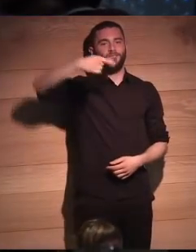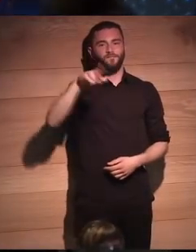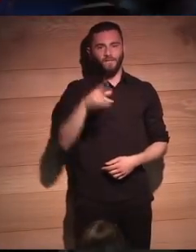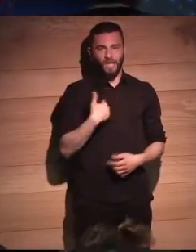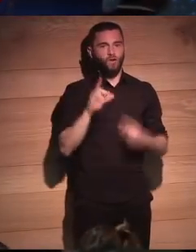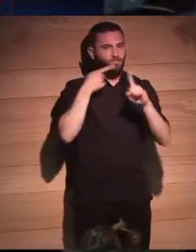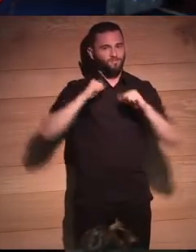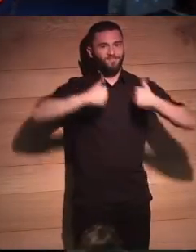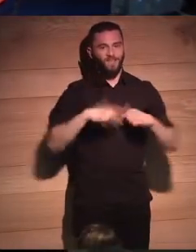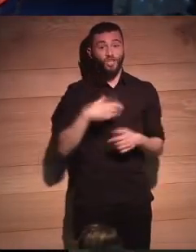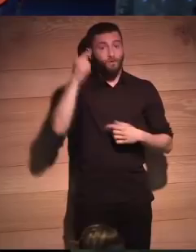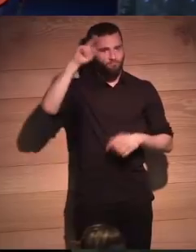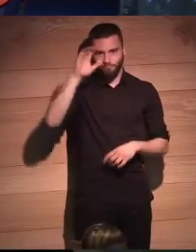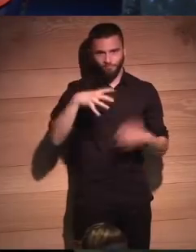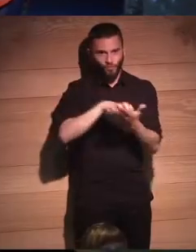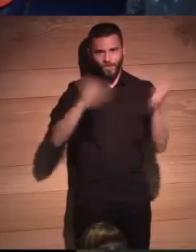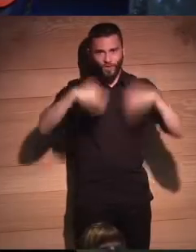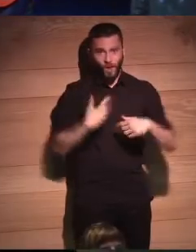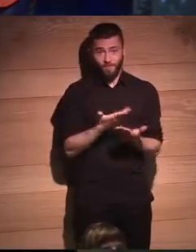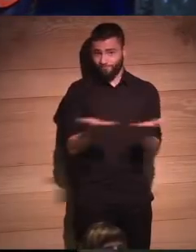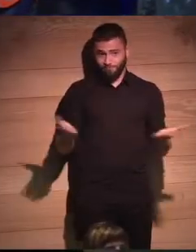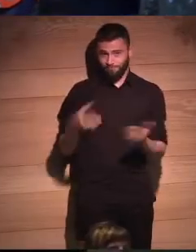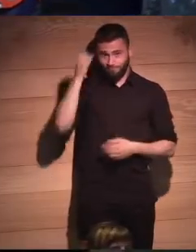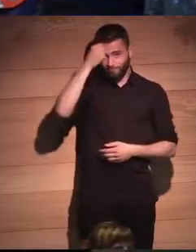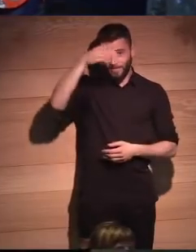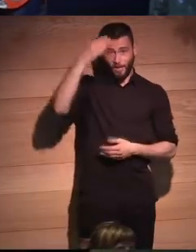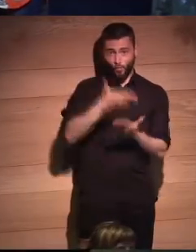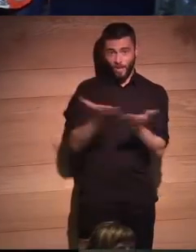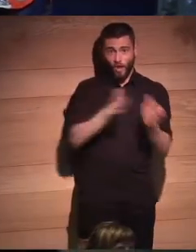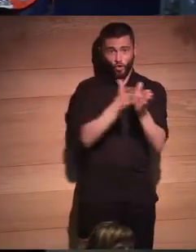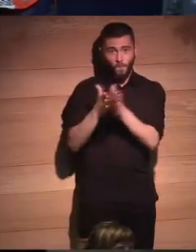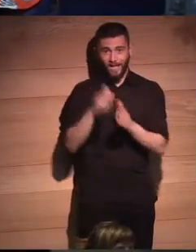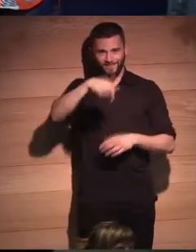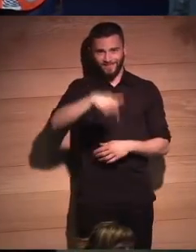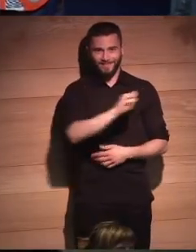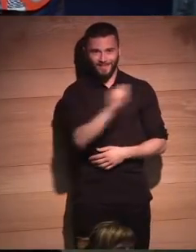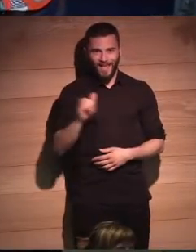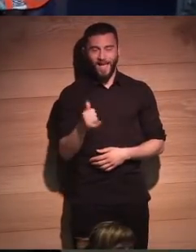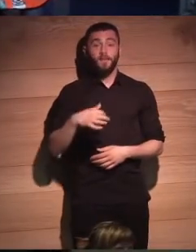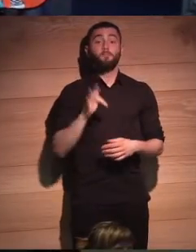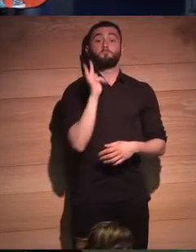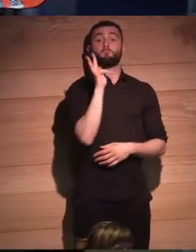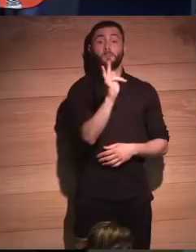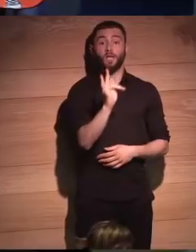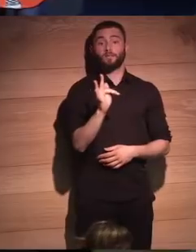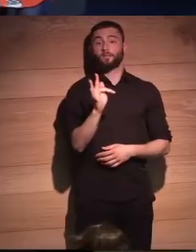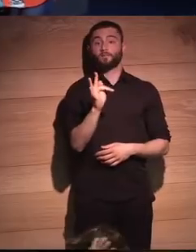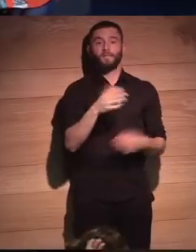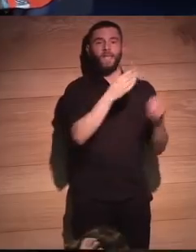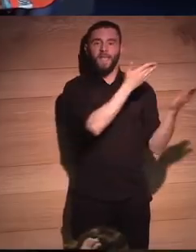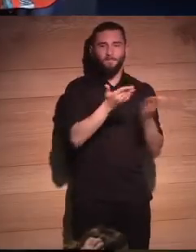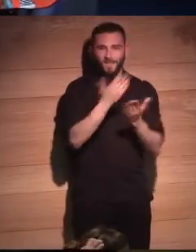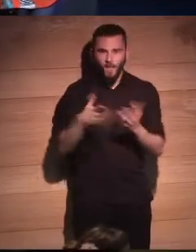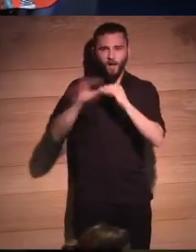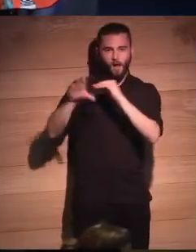menor duda de que con la sabiduría de todos nuestros compañeros aquí presentes, más las aportaciones de algunos